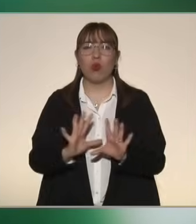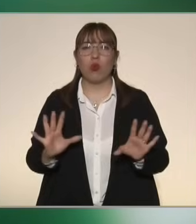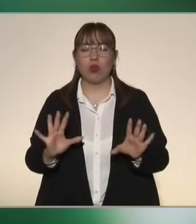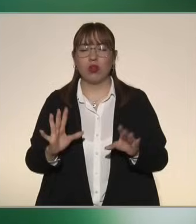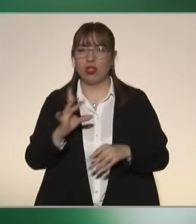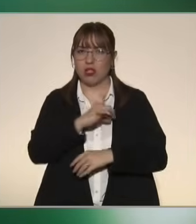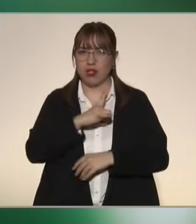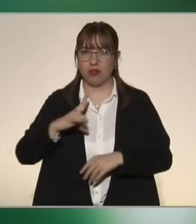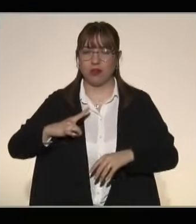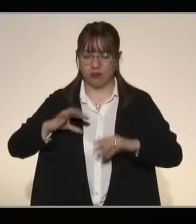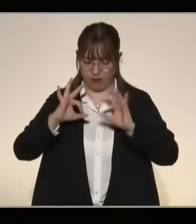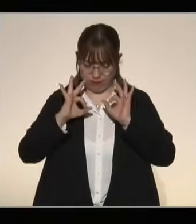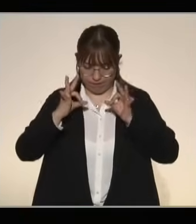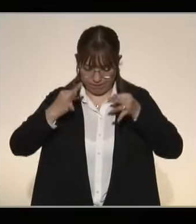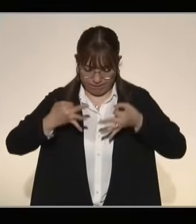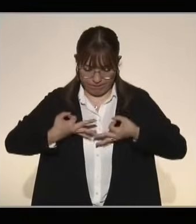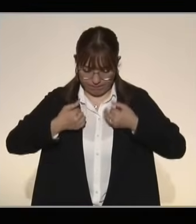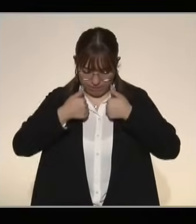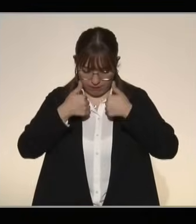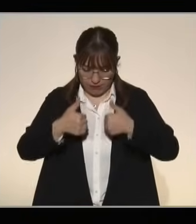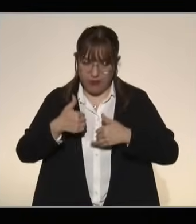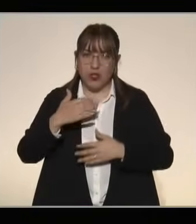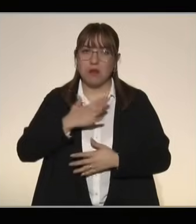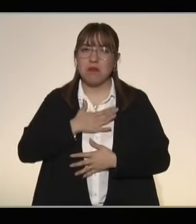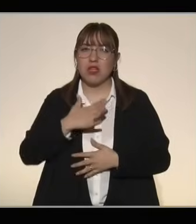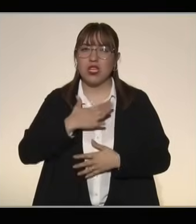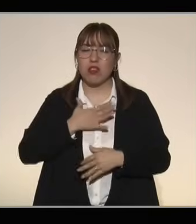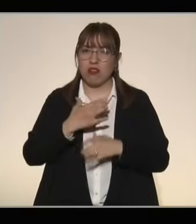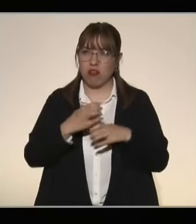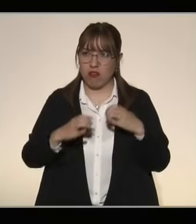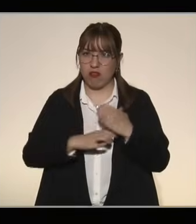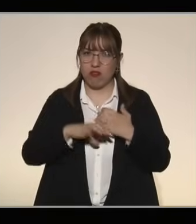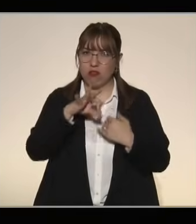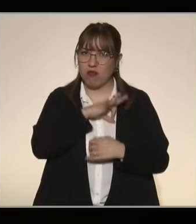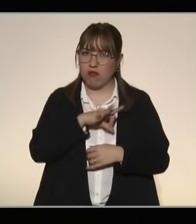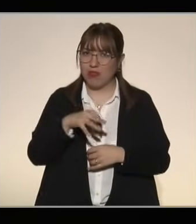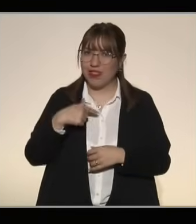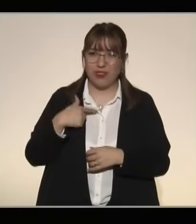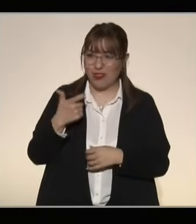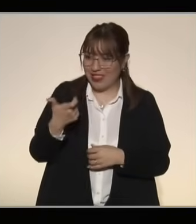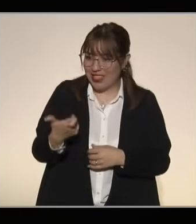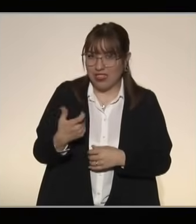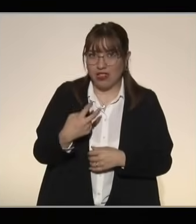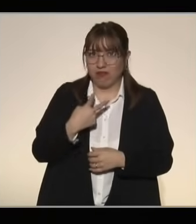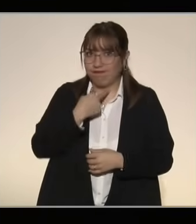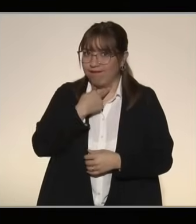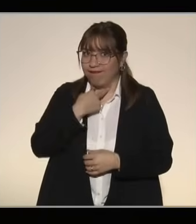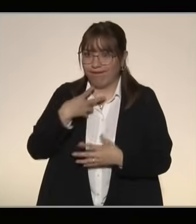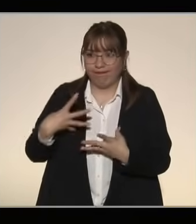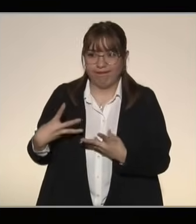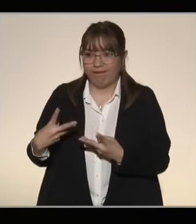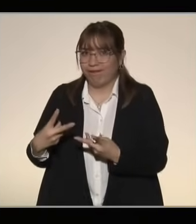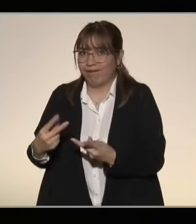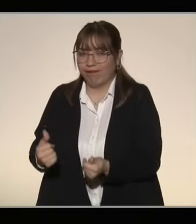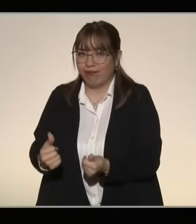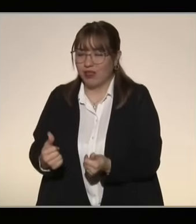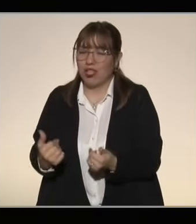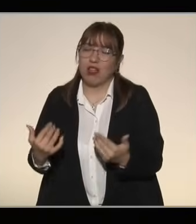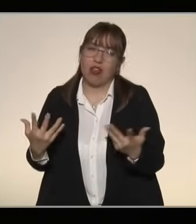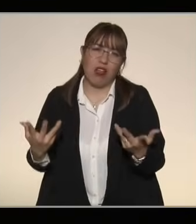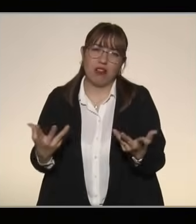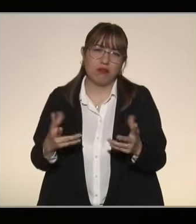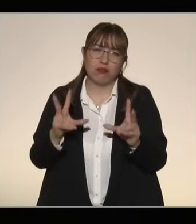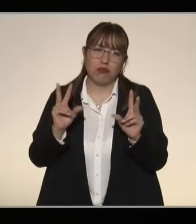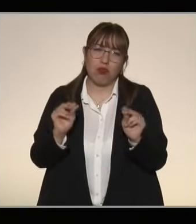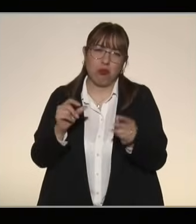realista también de mis posibilidades. Si no tengo dinero para gastar en esto que es tan caro, entonces no